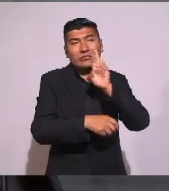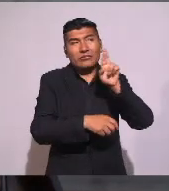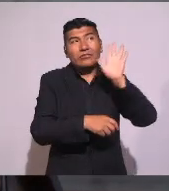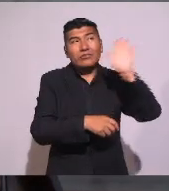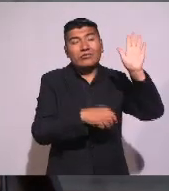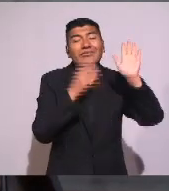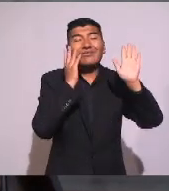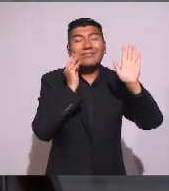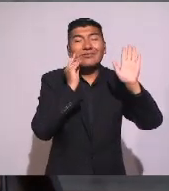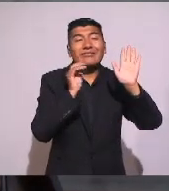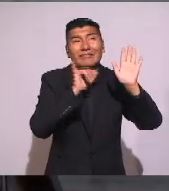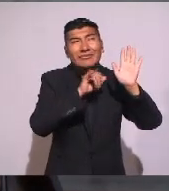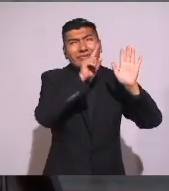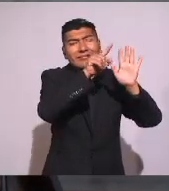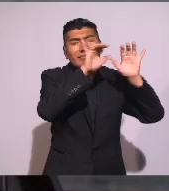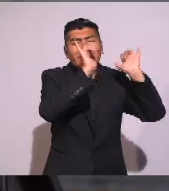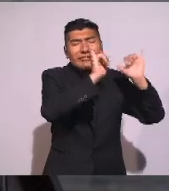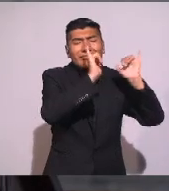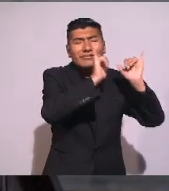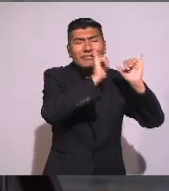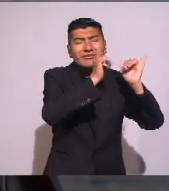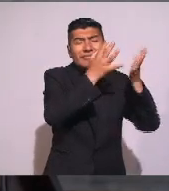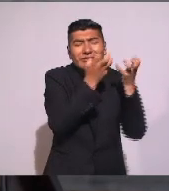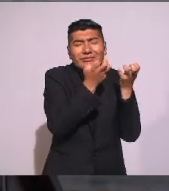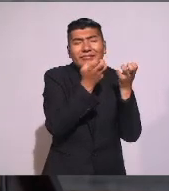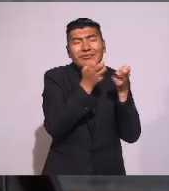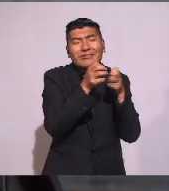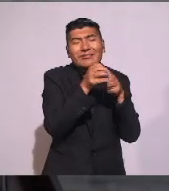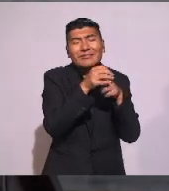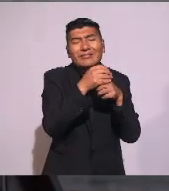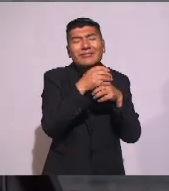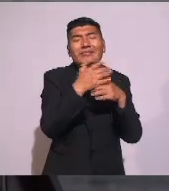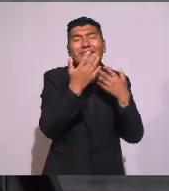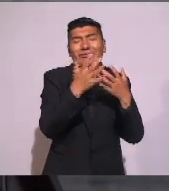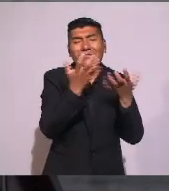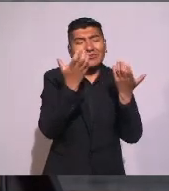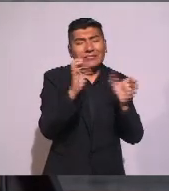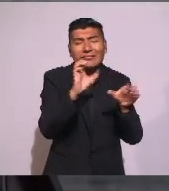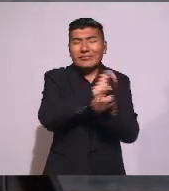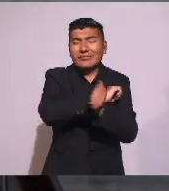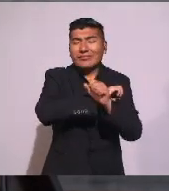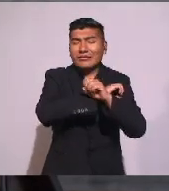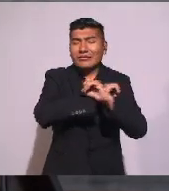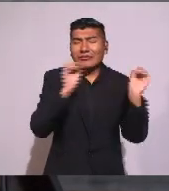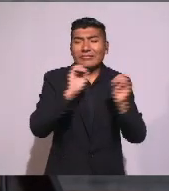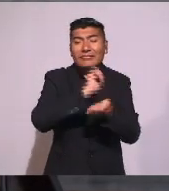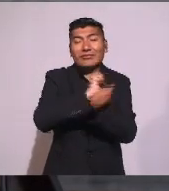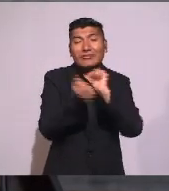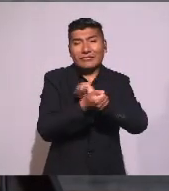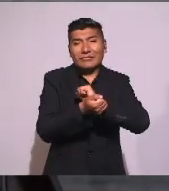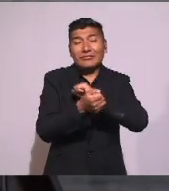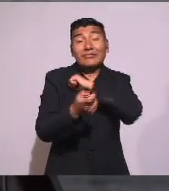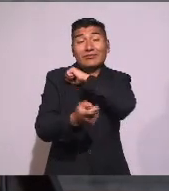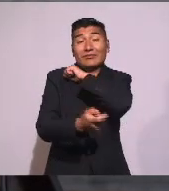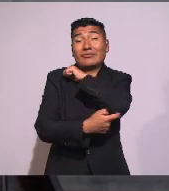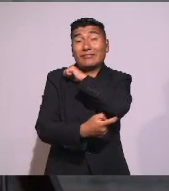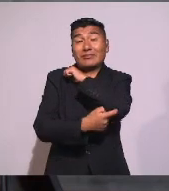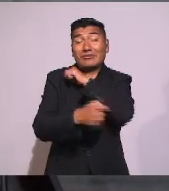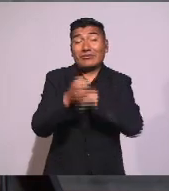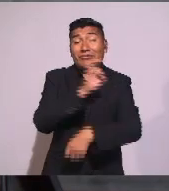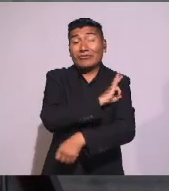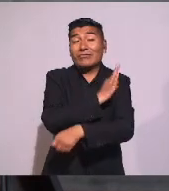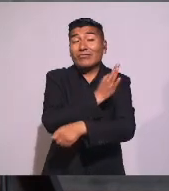uno quiere sentarse quiere que nada cambie la tentación es fuerte hasta